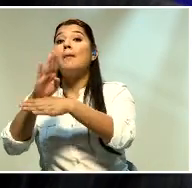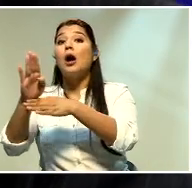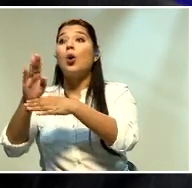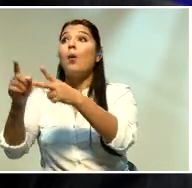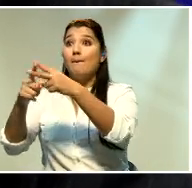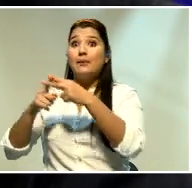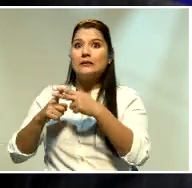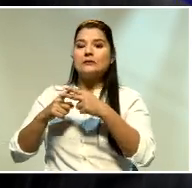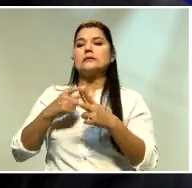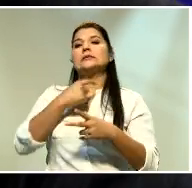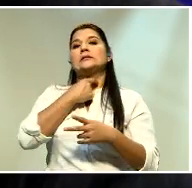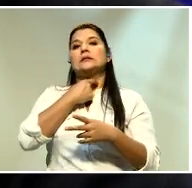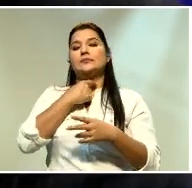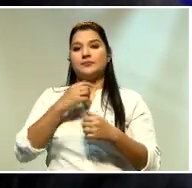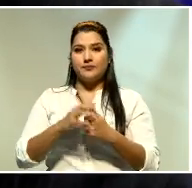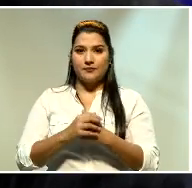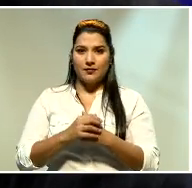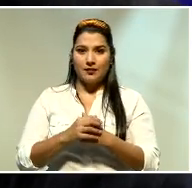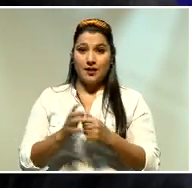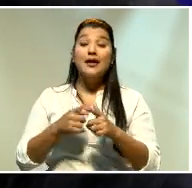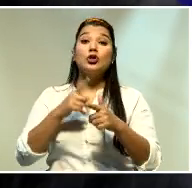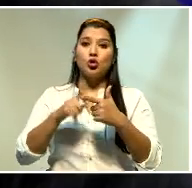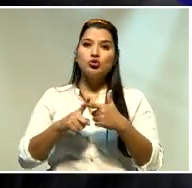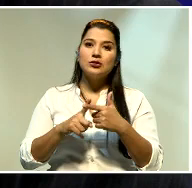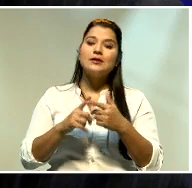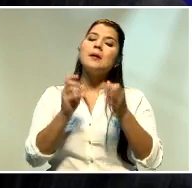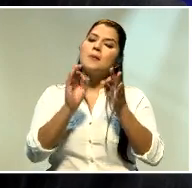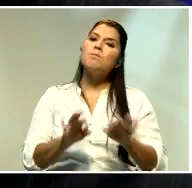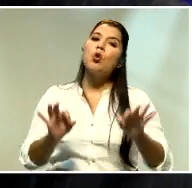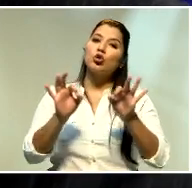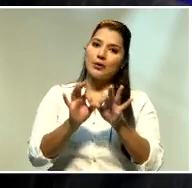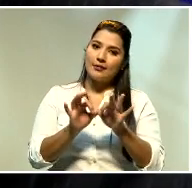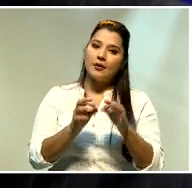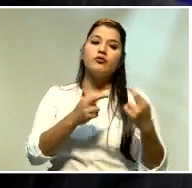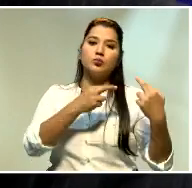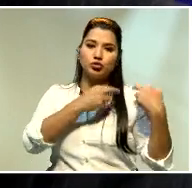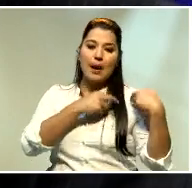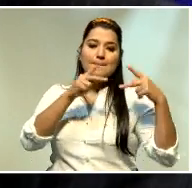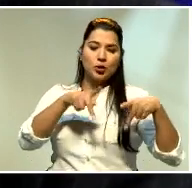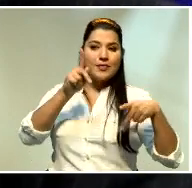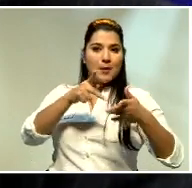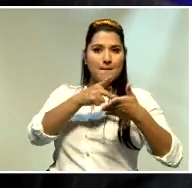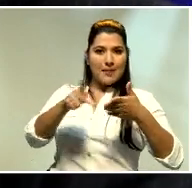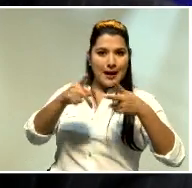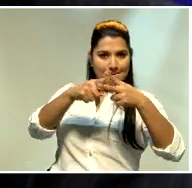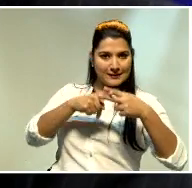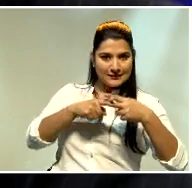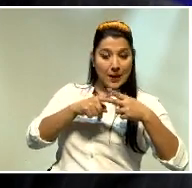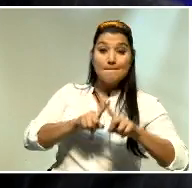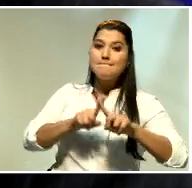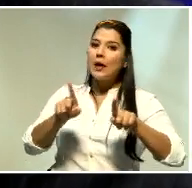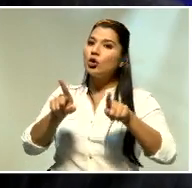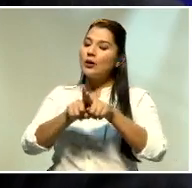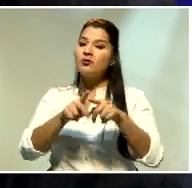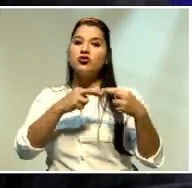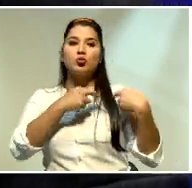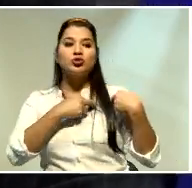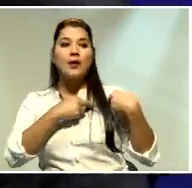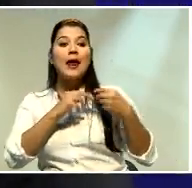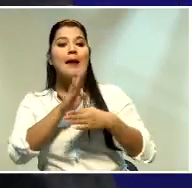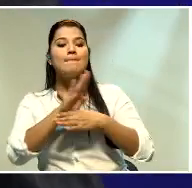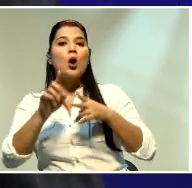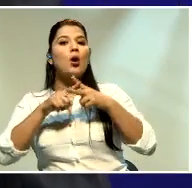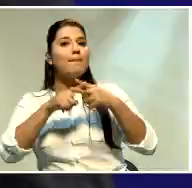y quien debe pagarla, pero también quien presta, porque quien presta tiene que saber que la otra persona tiene capacidad de pago, no le puede prestar si sabe que lo